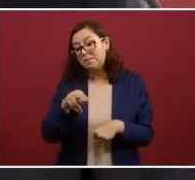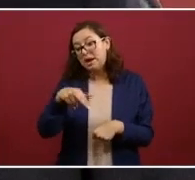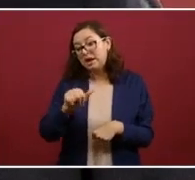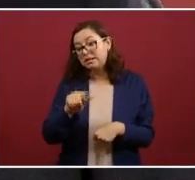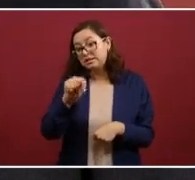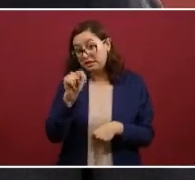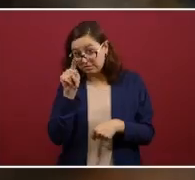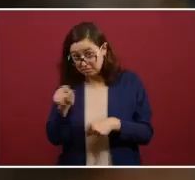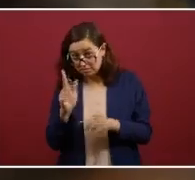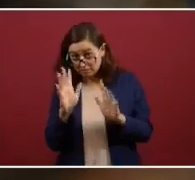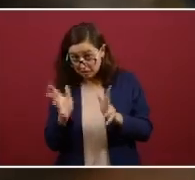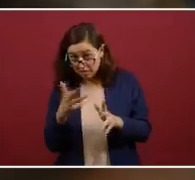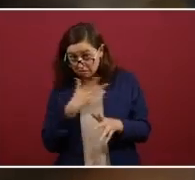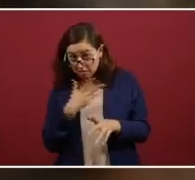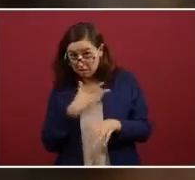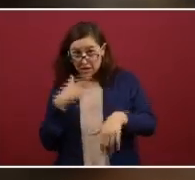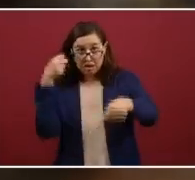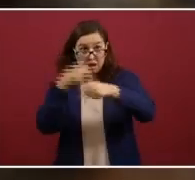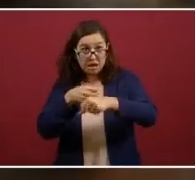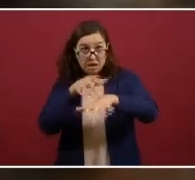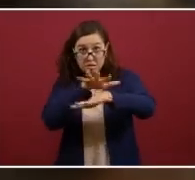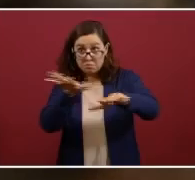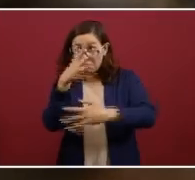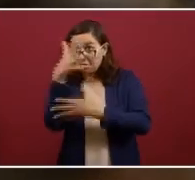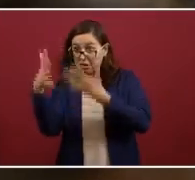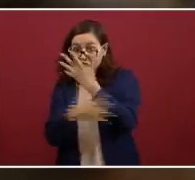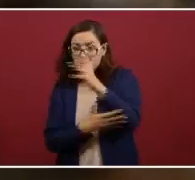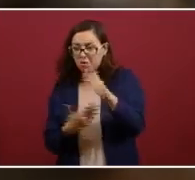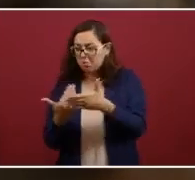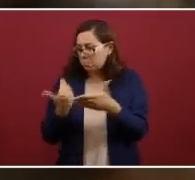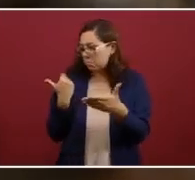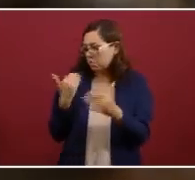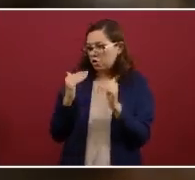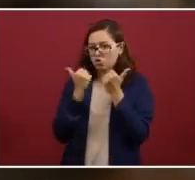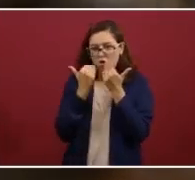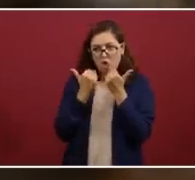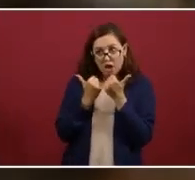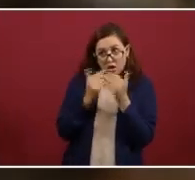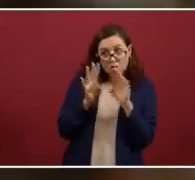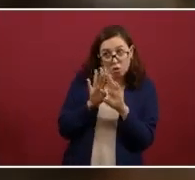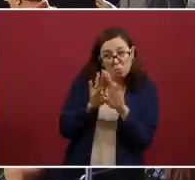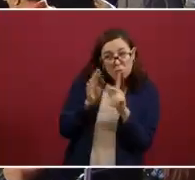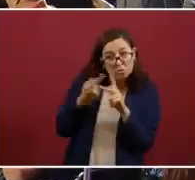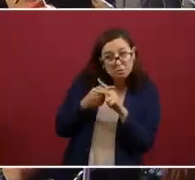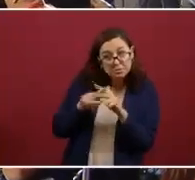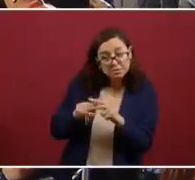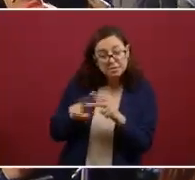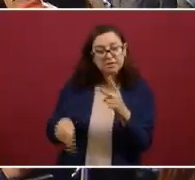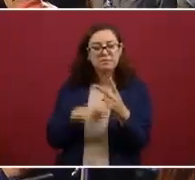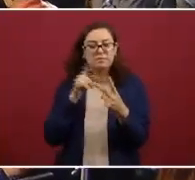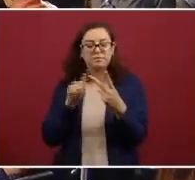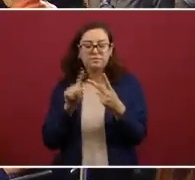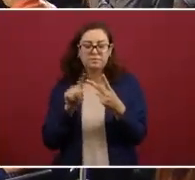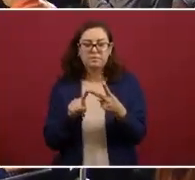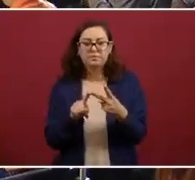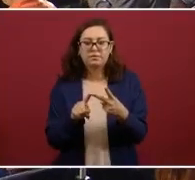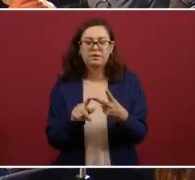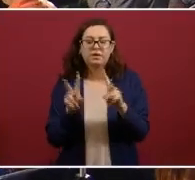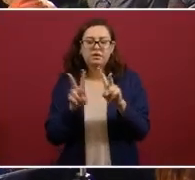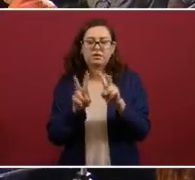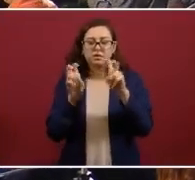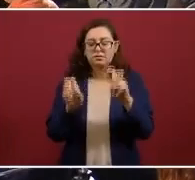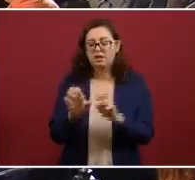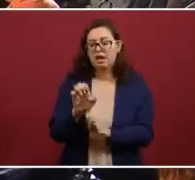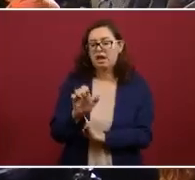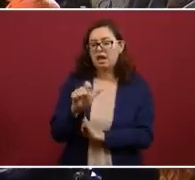manifestación de impacto, que todavía no se tenía hasta hace unos días. Y la segunda pregunta sería lo de Emilio Lozoya,